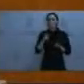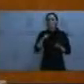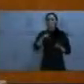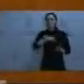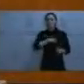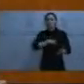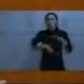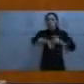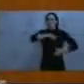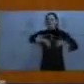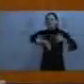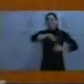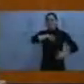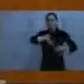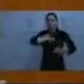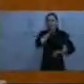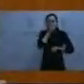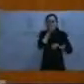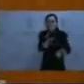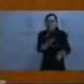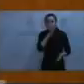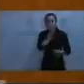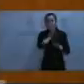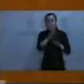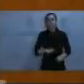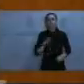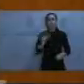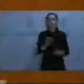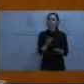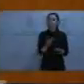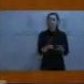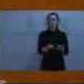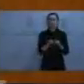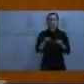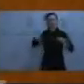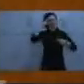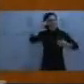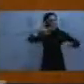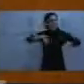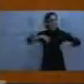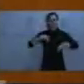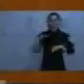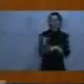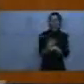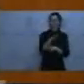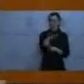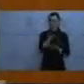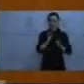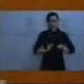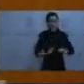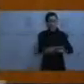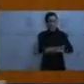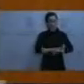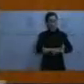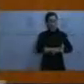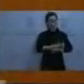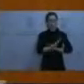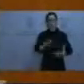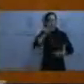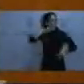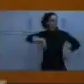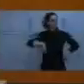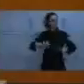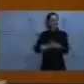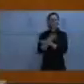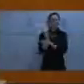incapacidad manifiesta. Y yo creo que también vendría bien un poco de humildad por su parte, por parte de su Gobierno. Y reconocer la mala